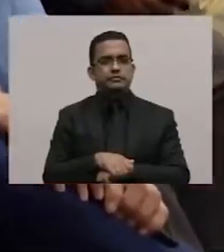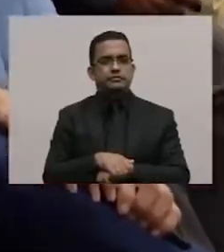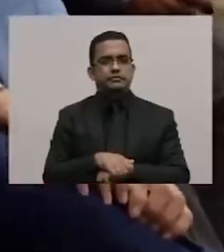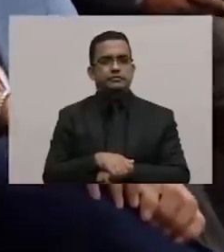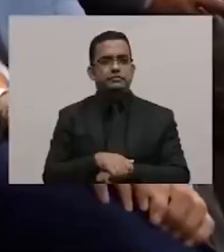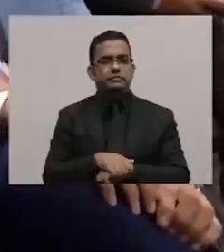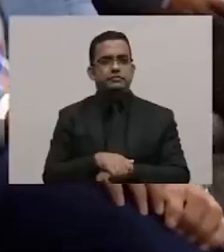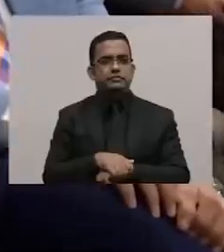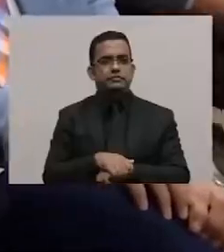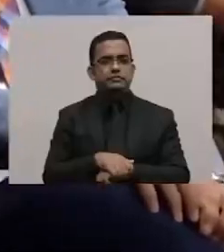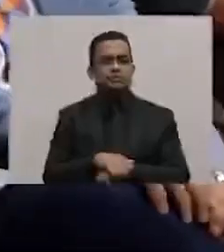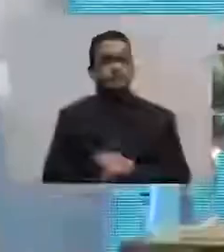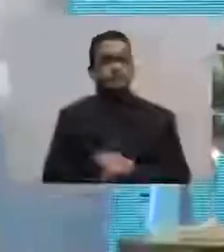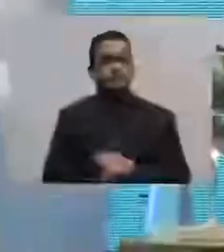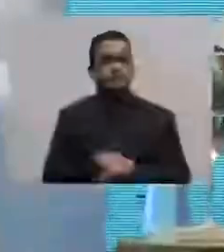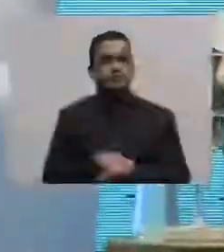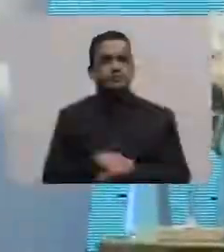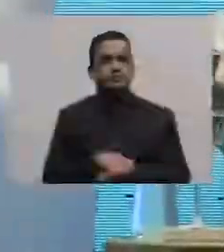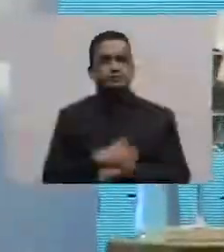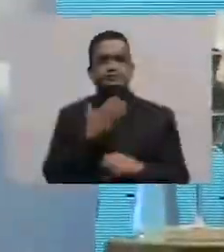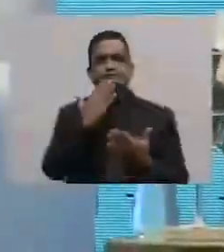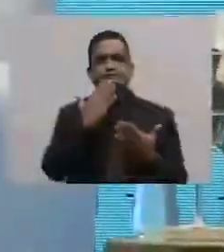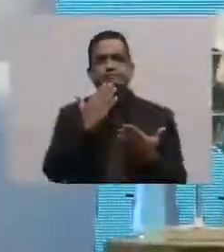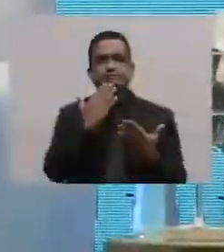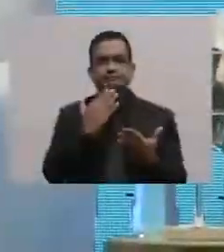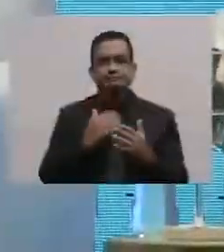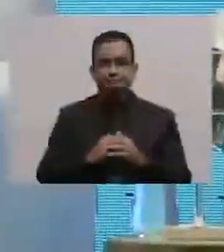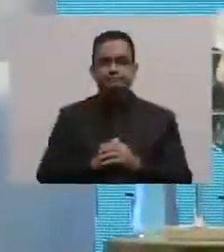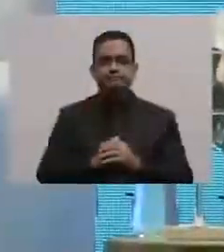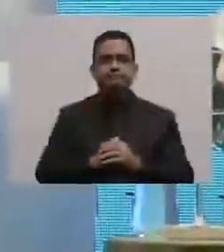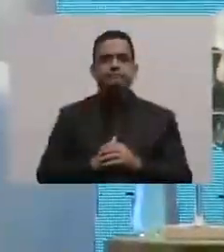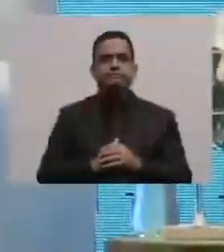Sin pila. Gracias, Joan.